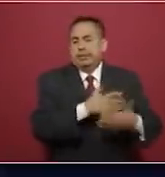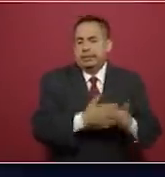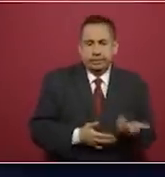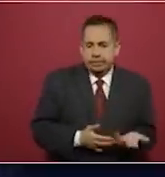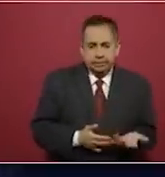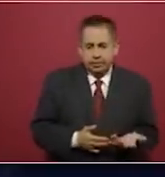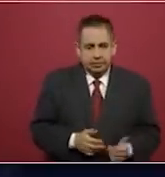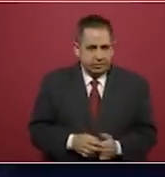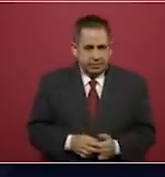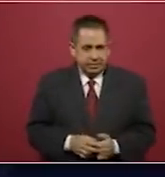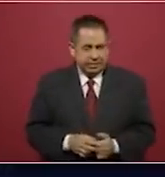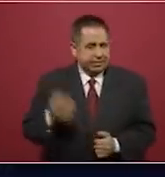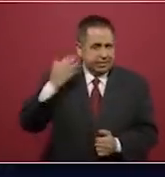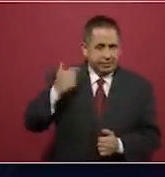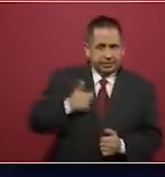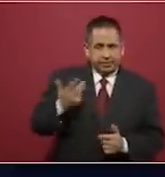qué hicieron